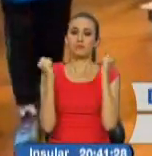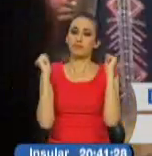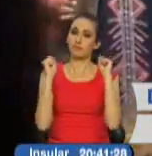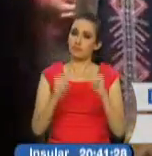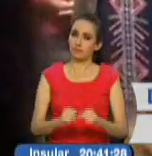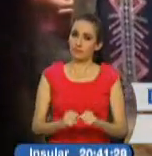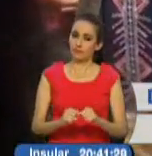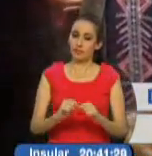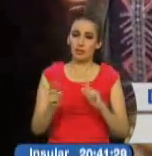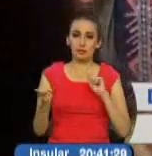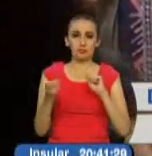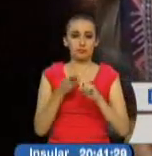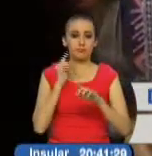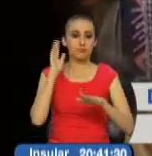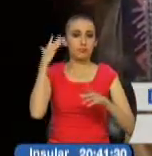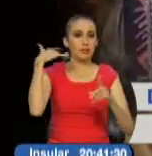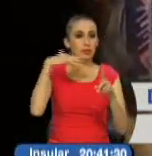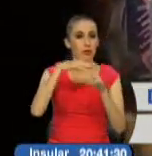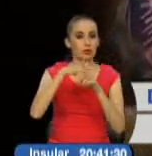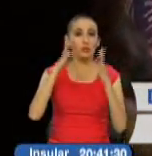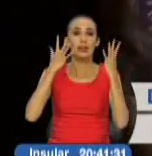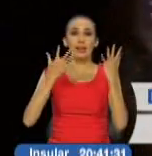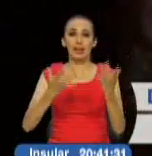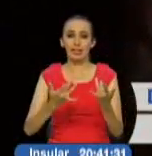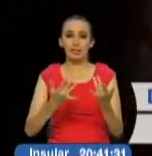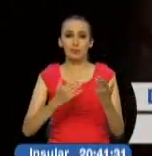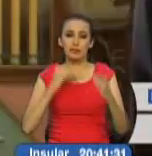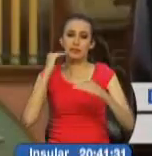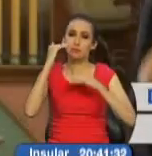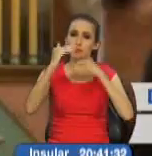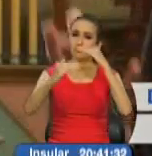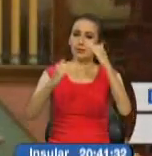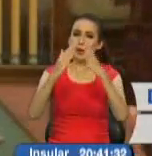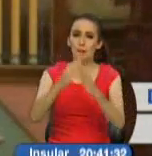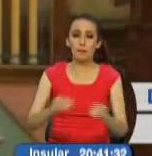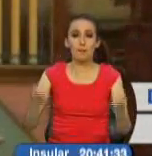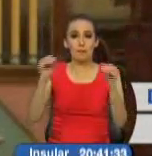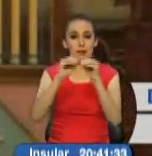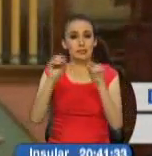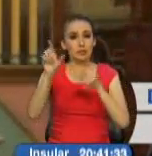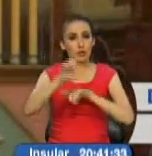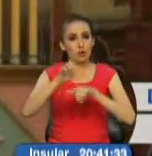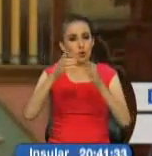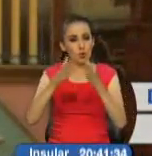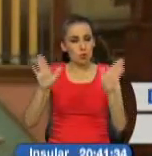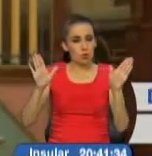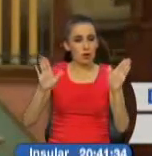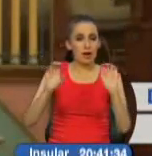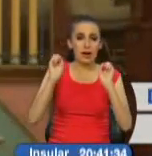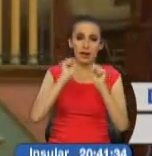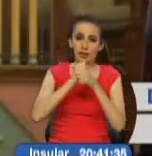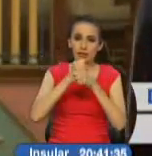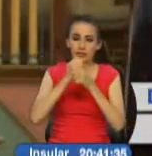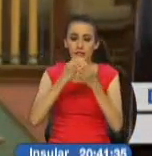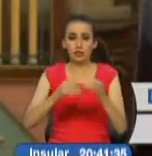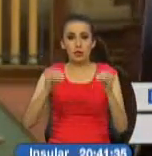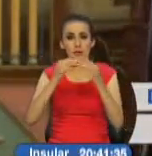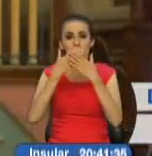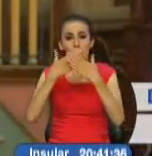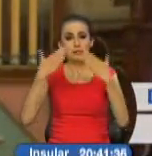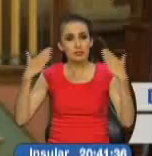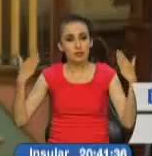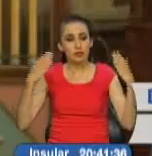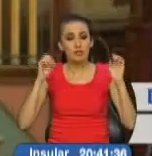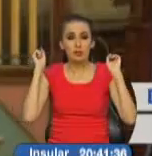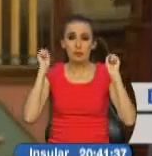primer paso para la inclusión. Esperamos que con esto se vayan abriendo más espacios, se vayan creando más herramientas para que